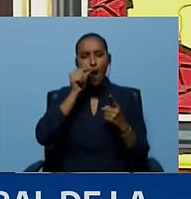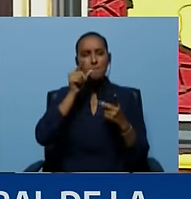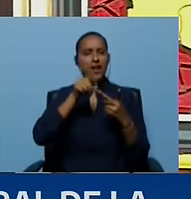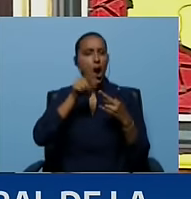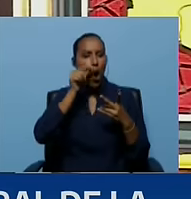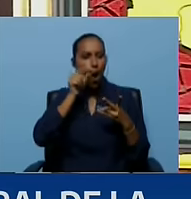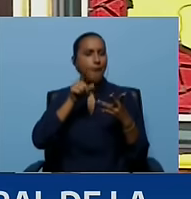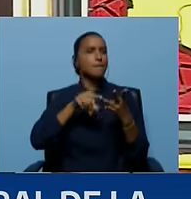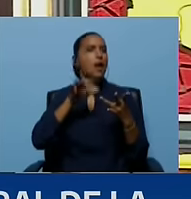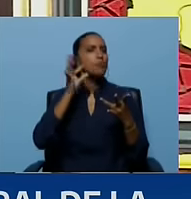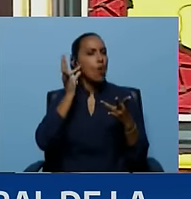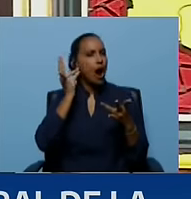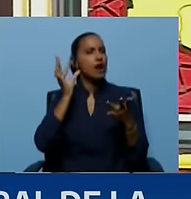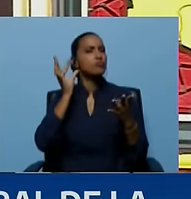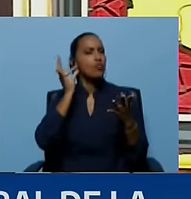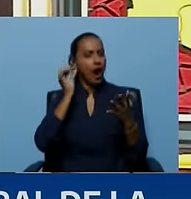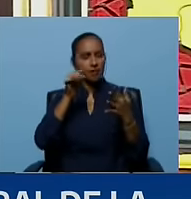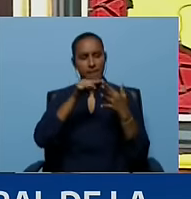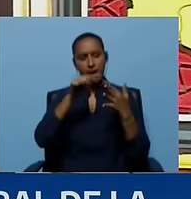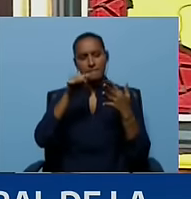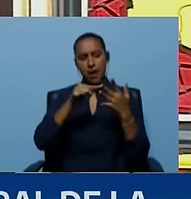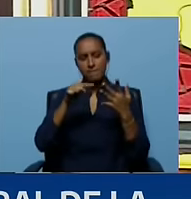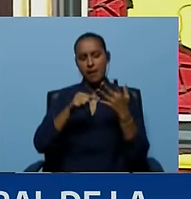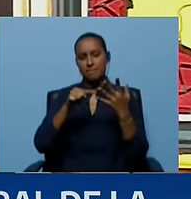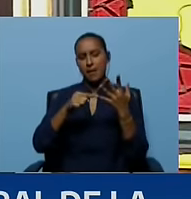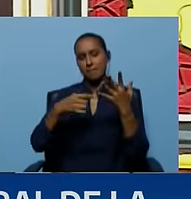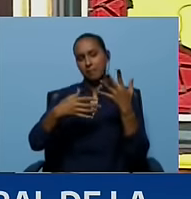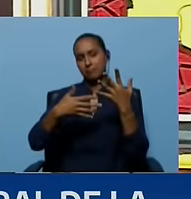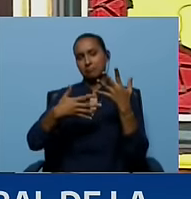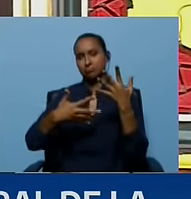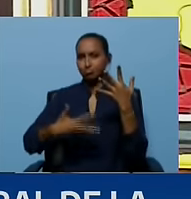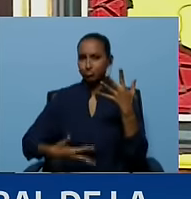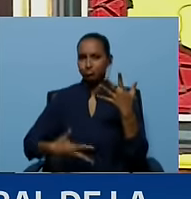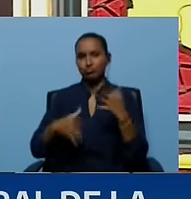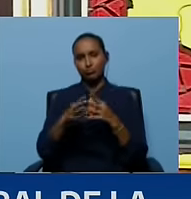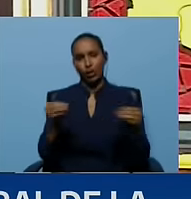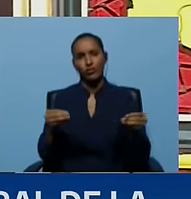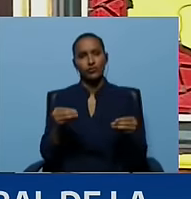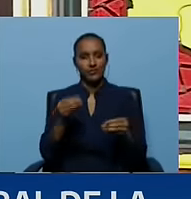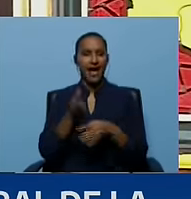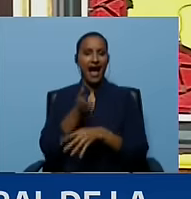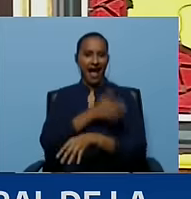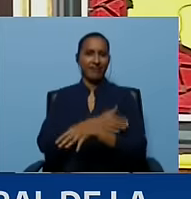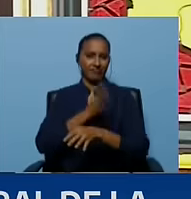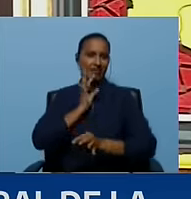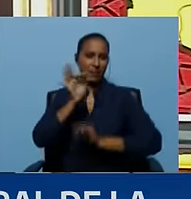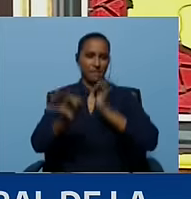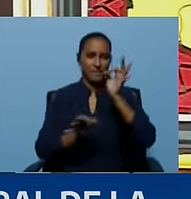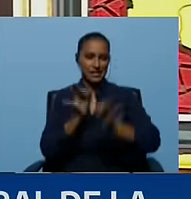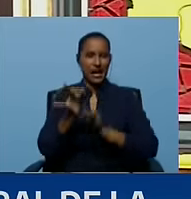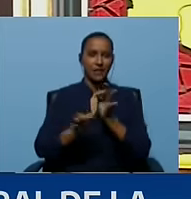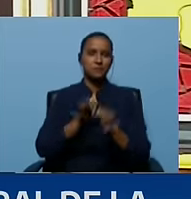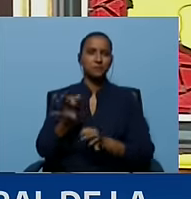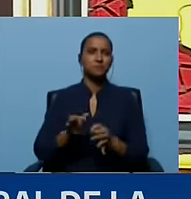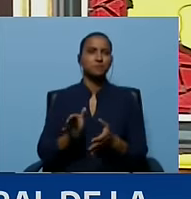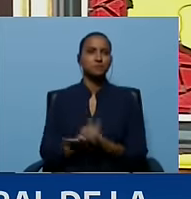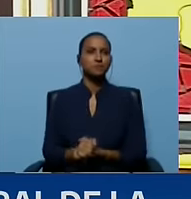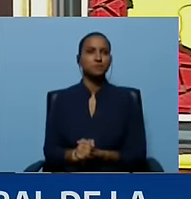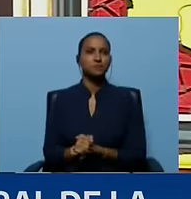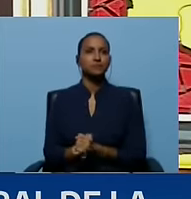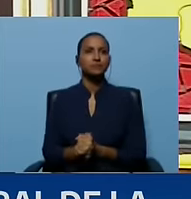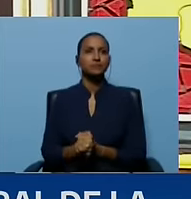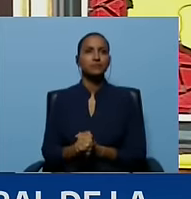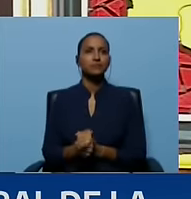Arnaldo Sánchez, Comuna, Ángel Prado, Trabajo, Piñate, Mujer, Joana